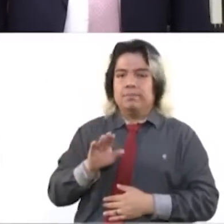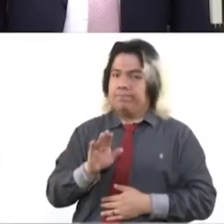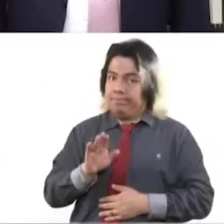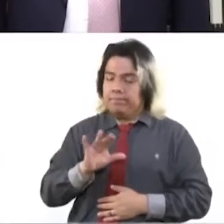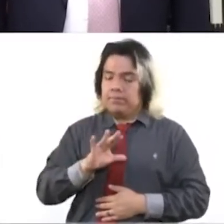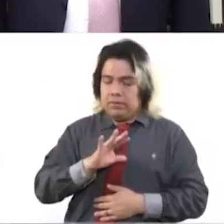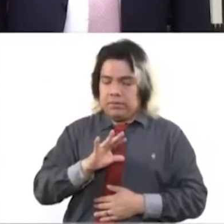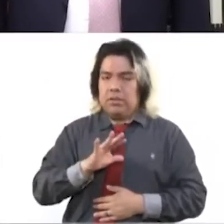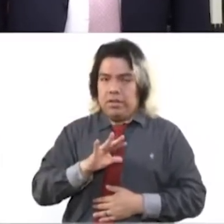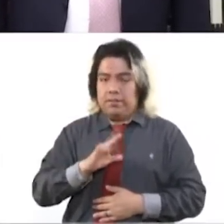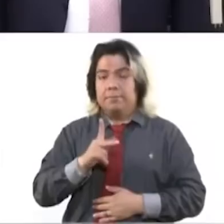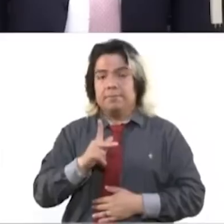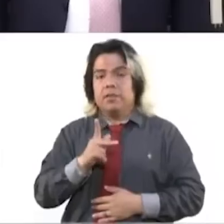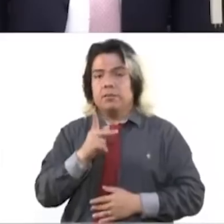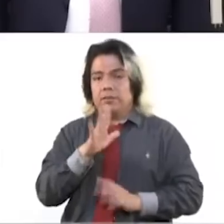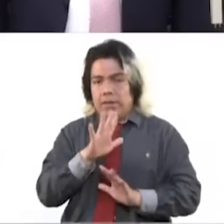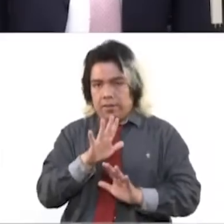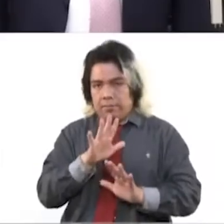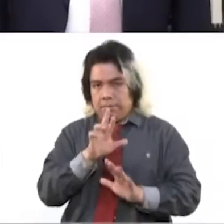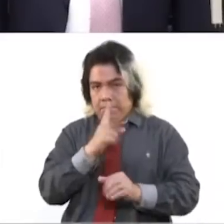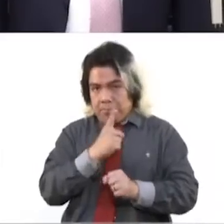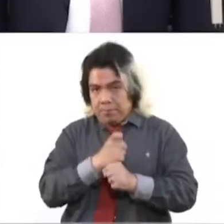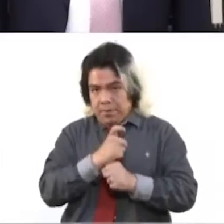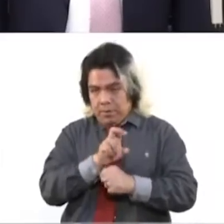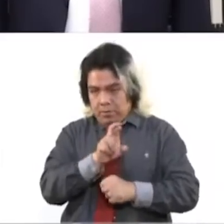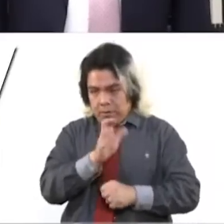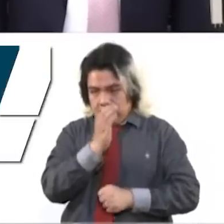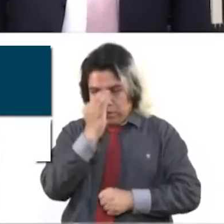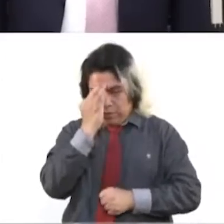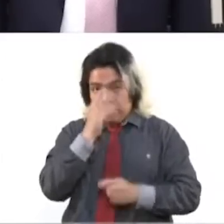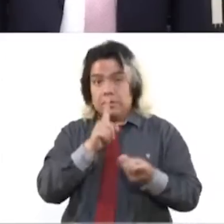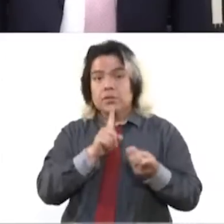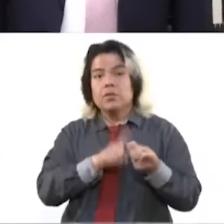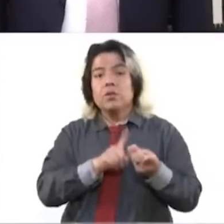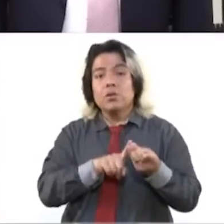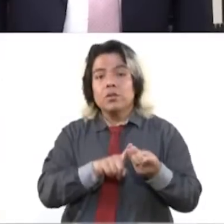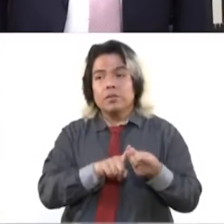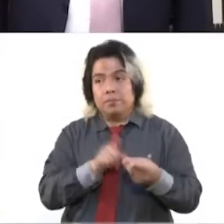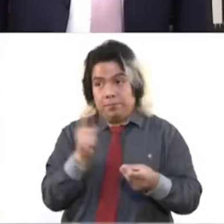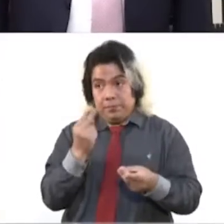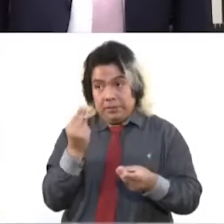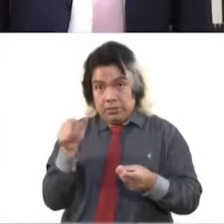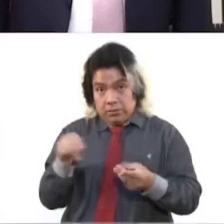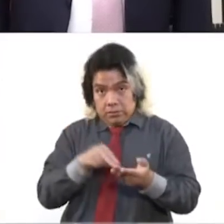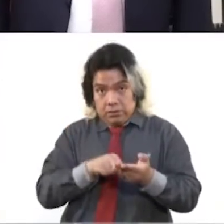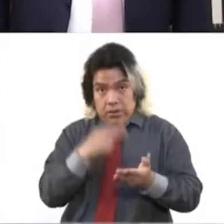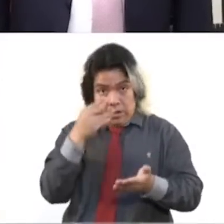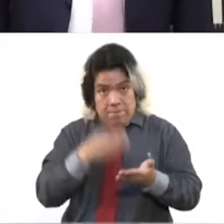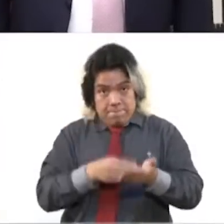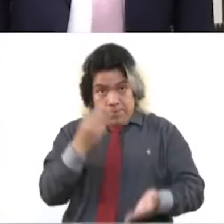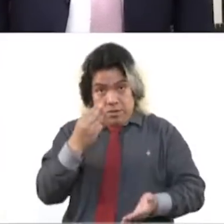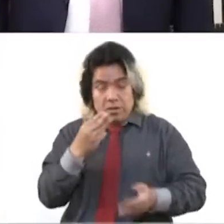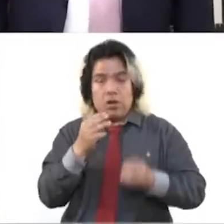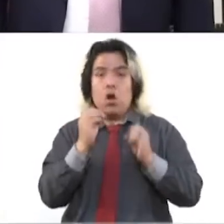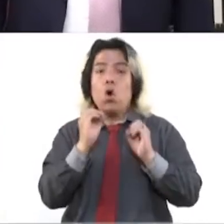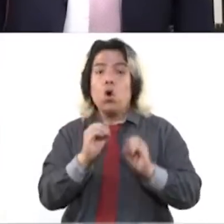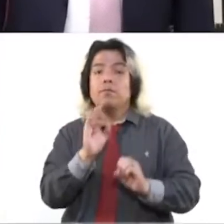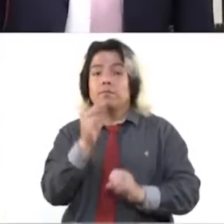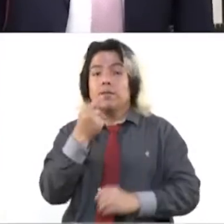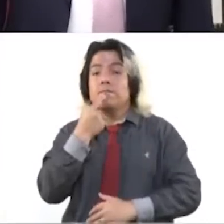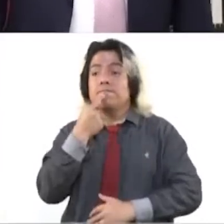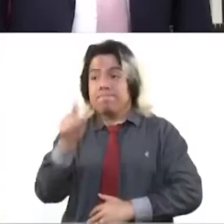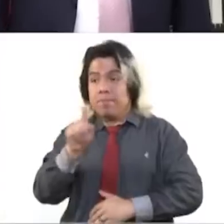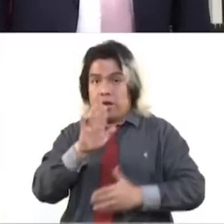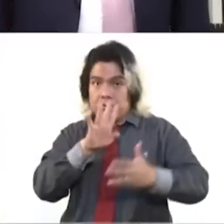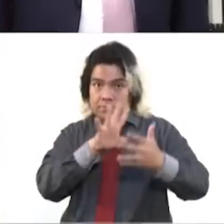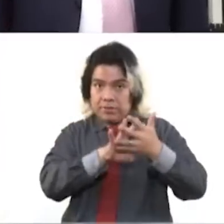es reconocer que existe, dónde existe, si es necesario sancionar, si hay una denuncia penal, inclusive